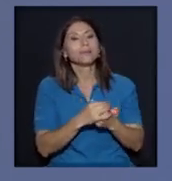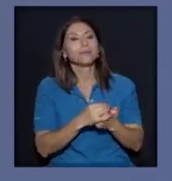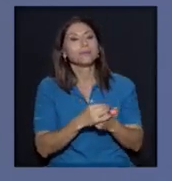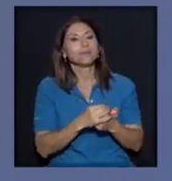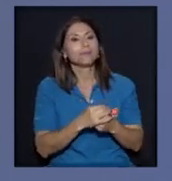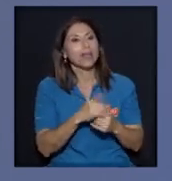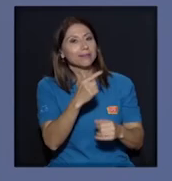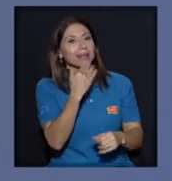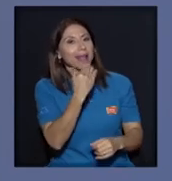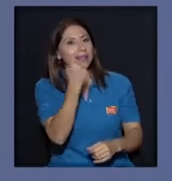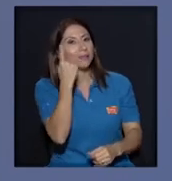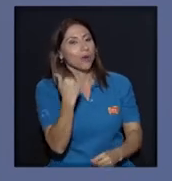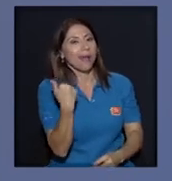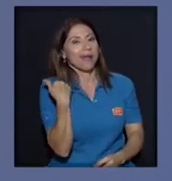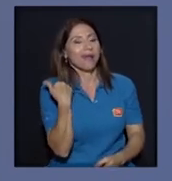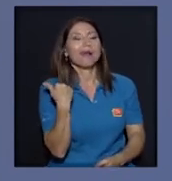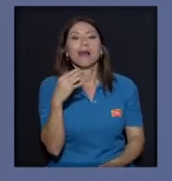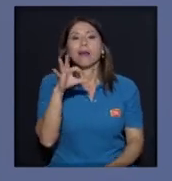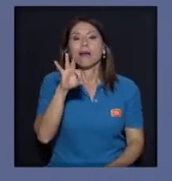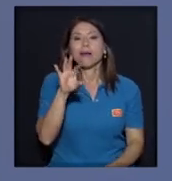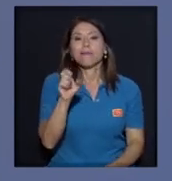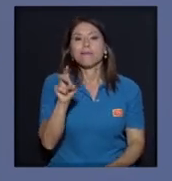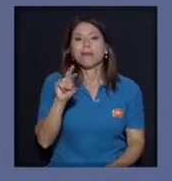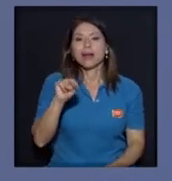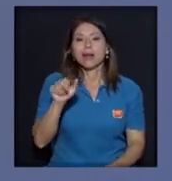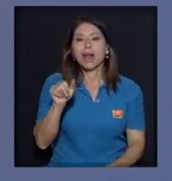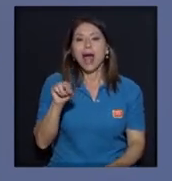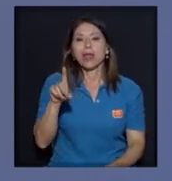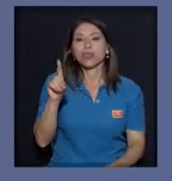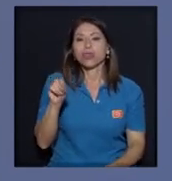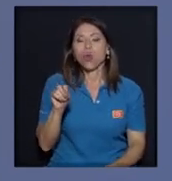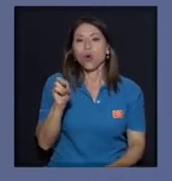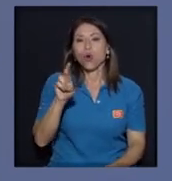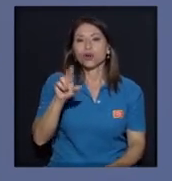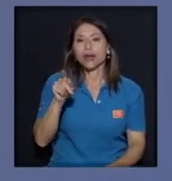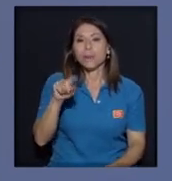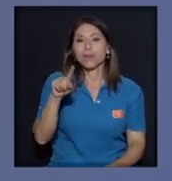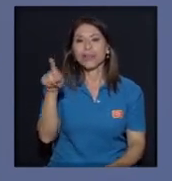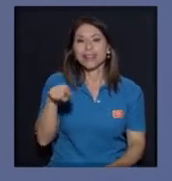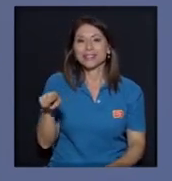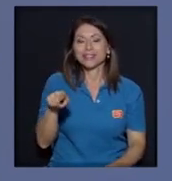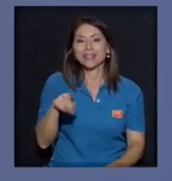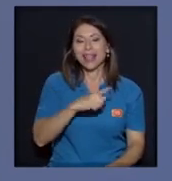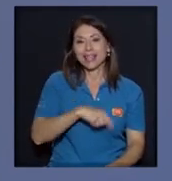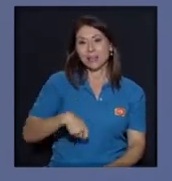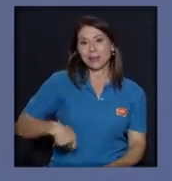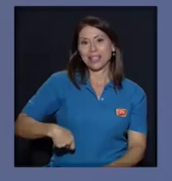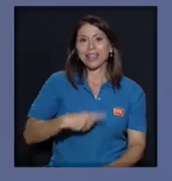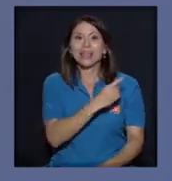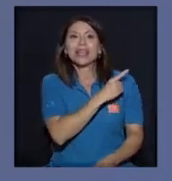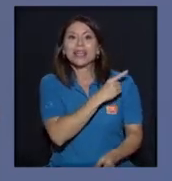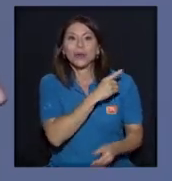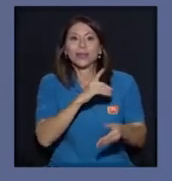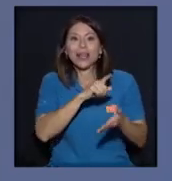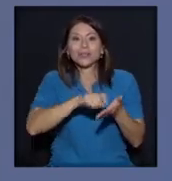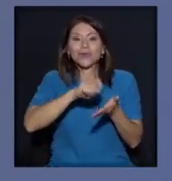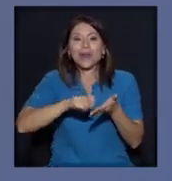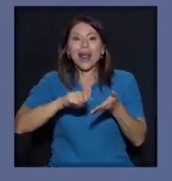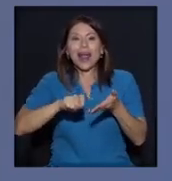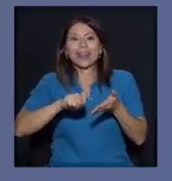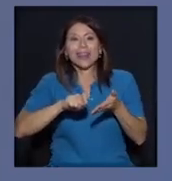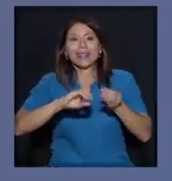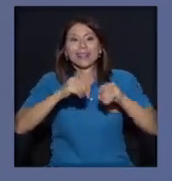don Fernando Ramírez es el presidente, que es el director de la Escuela de Estadística, para echarle crédito a la Universidad de Costa Rica nada